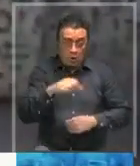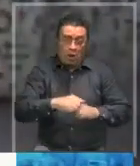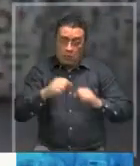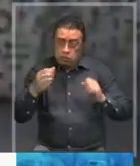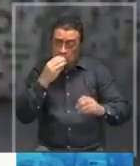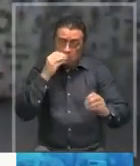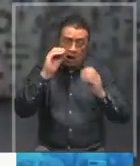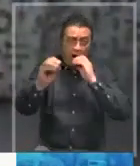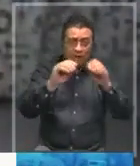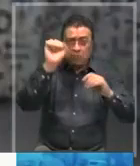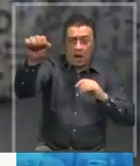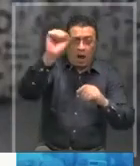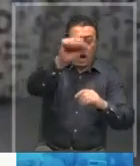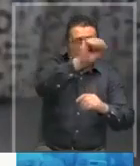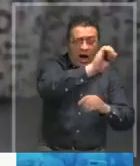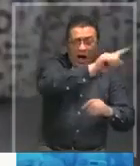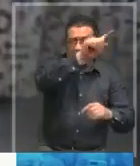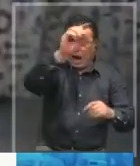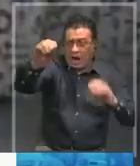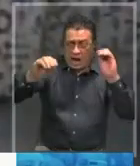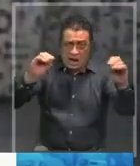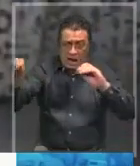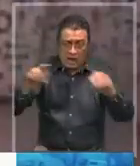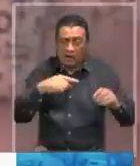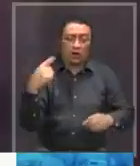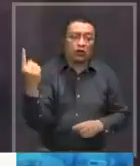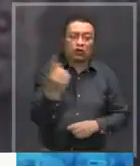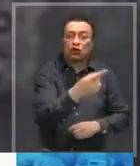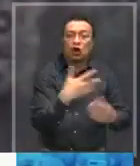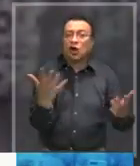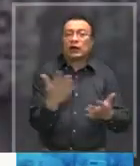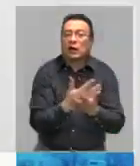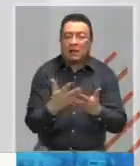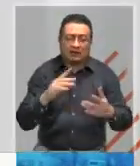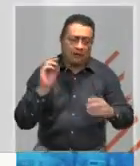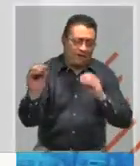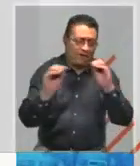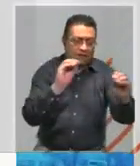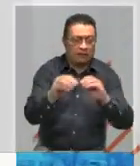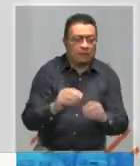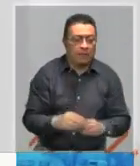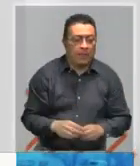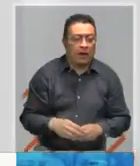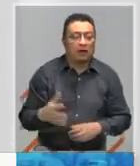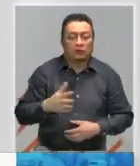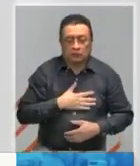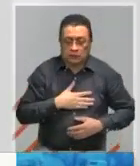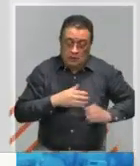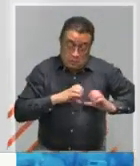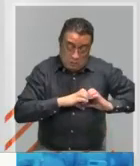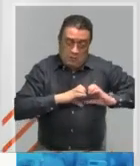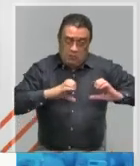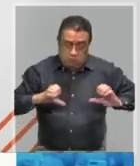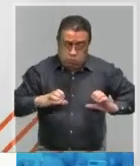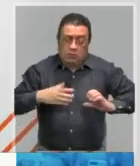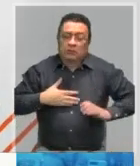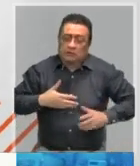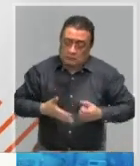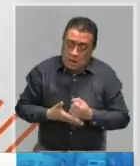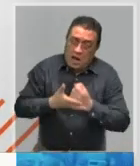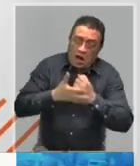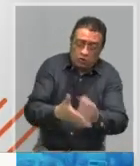alertó puerta por puerta a los vecinos lo que sucedía. Yo lo he hecho de corazón y yo lo que quería era